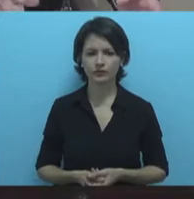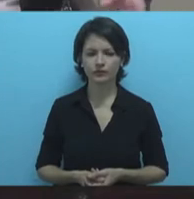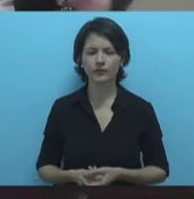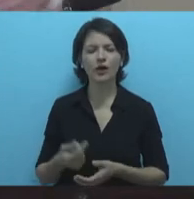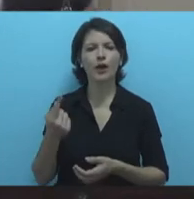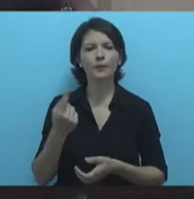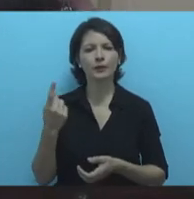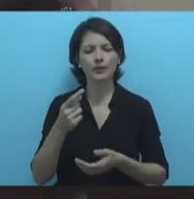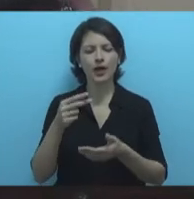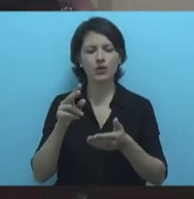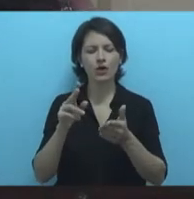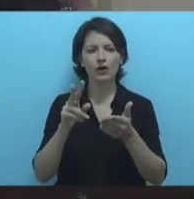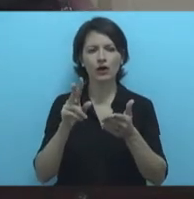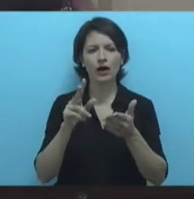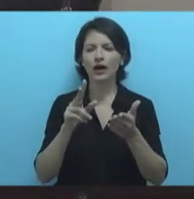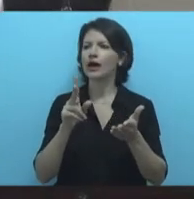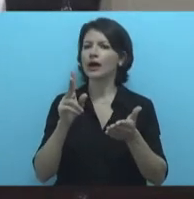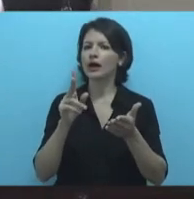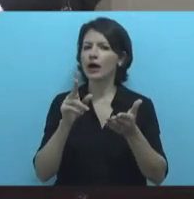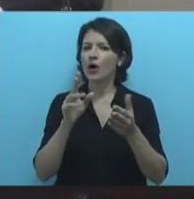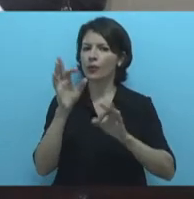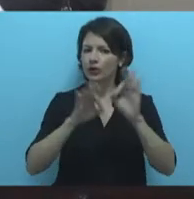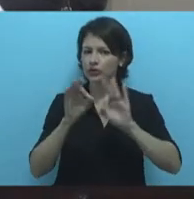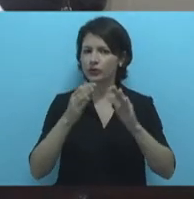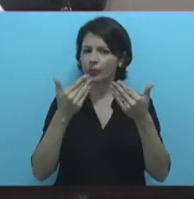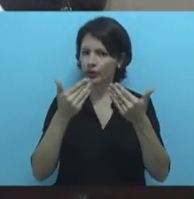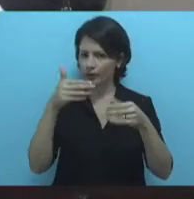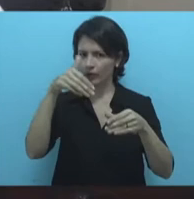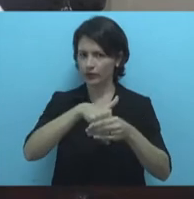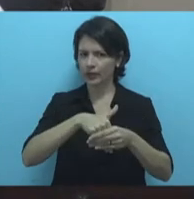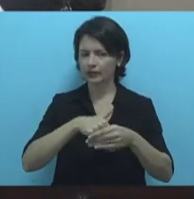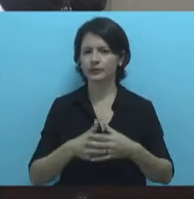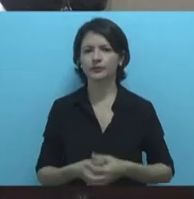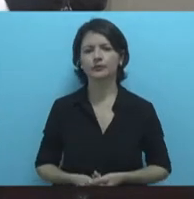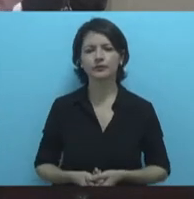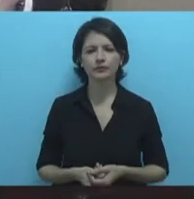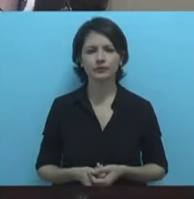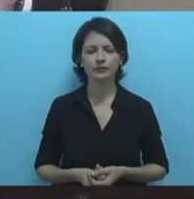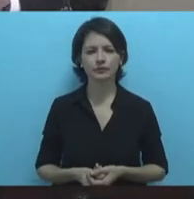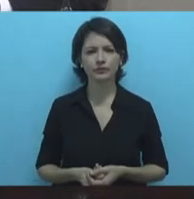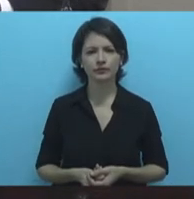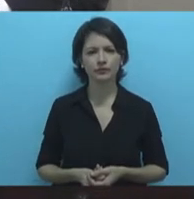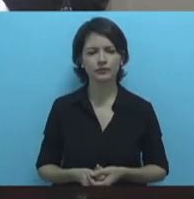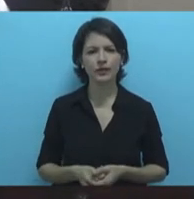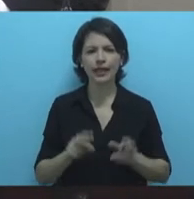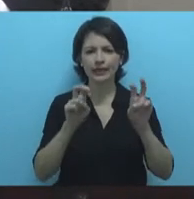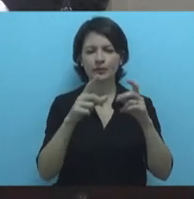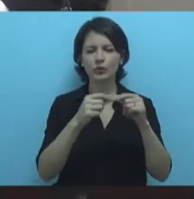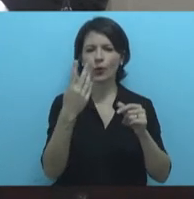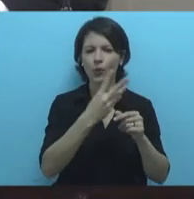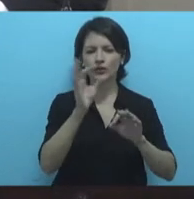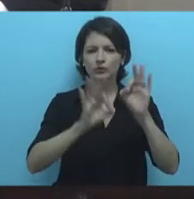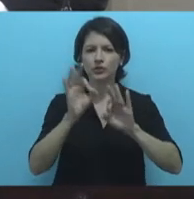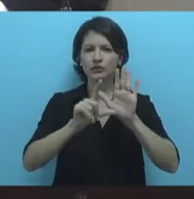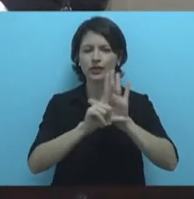su a su votación y luego los restantes preferencia número 4 proyecto de ley